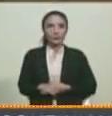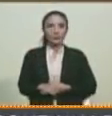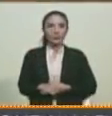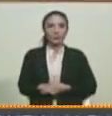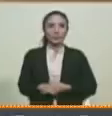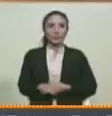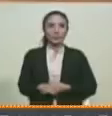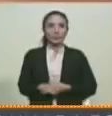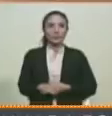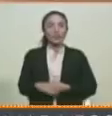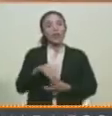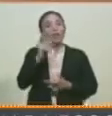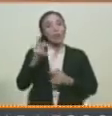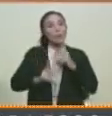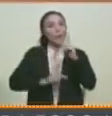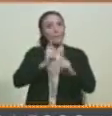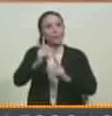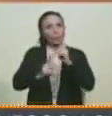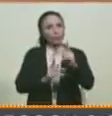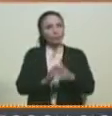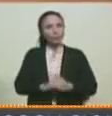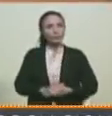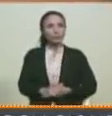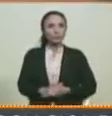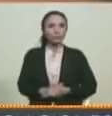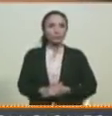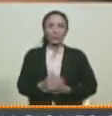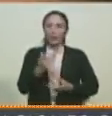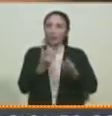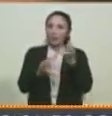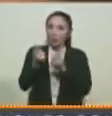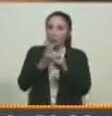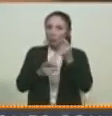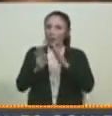Y el aspecto productivo de la economía.